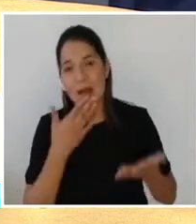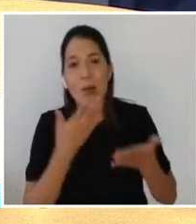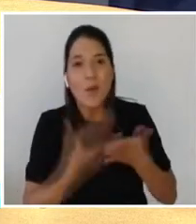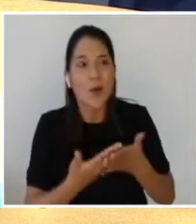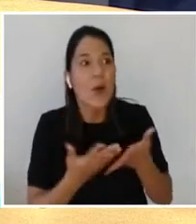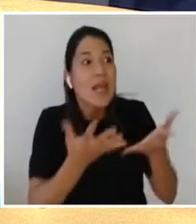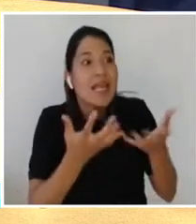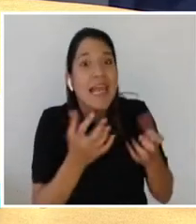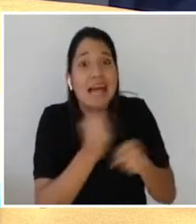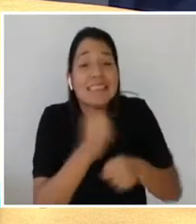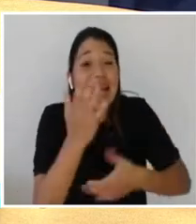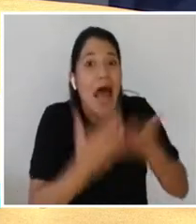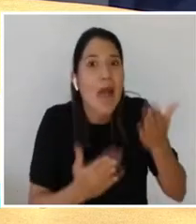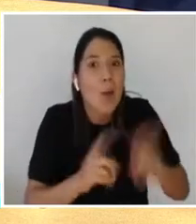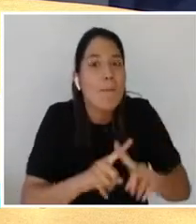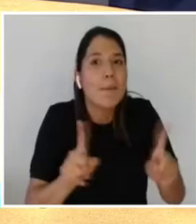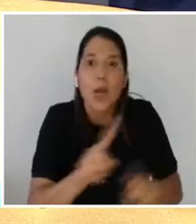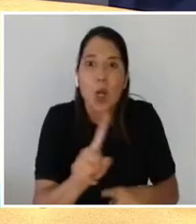tener, como por ejemplo, el dinero,